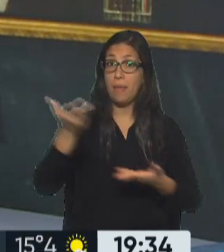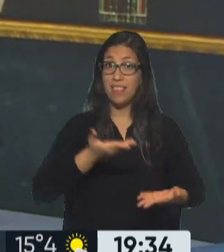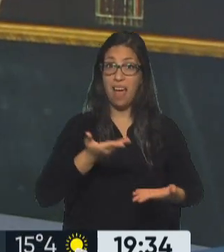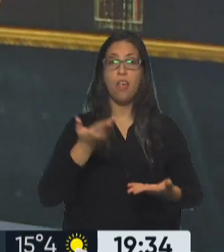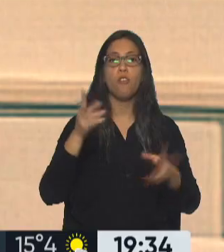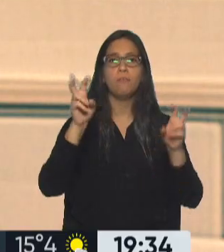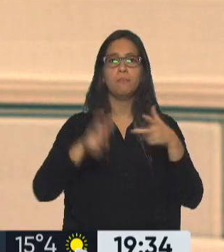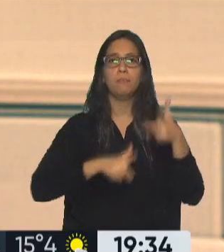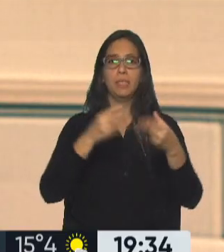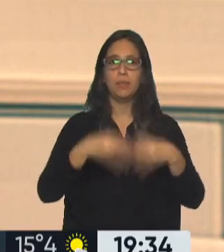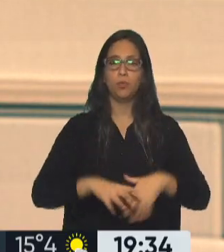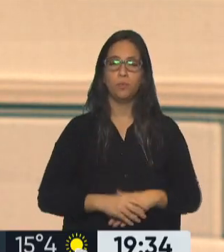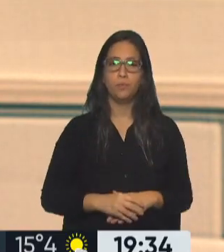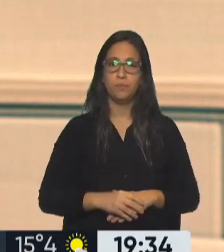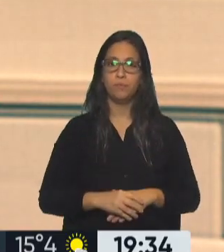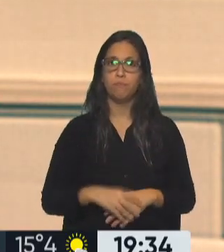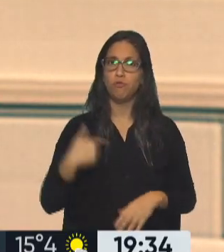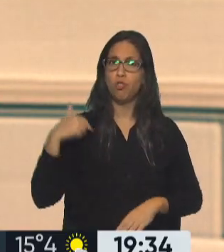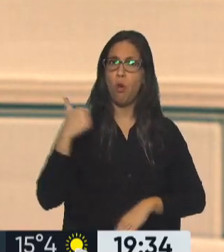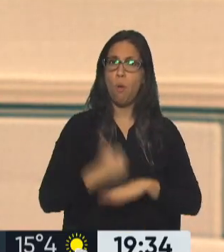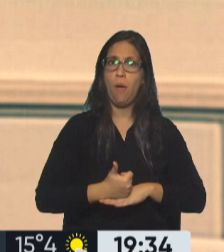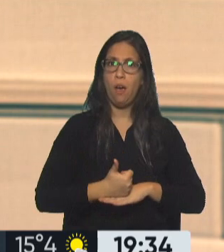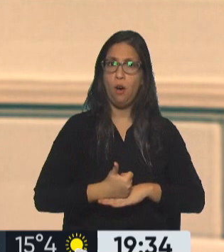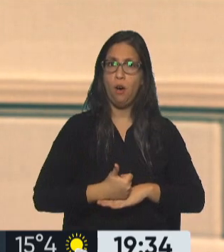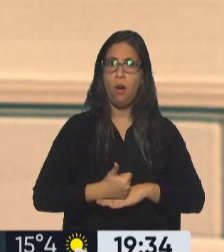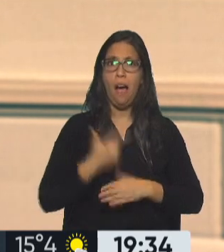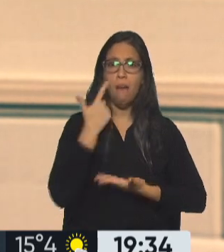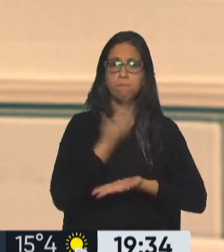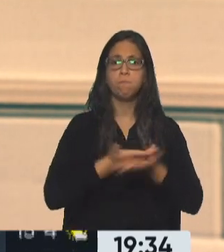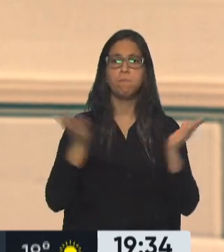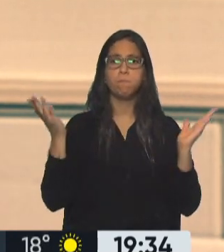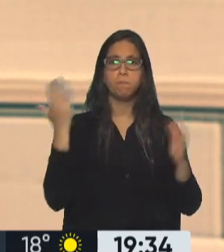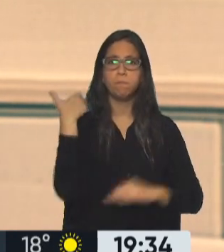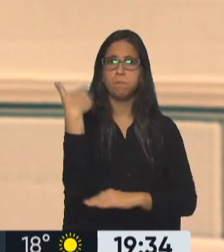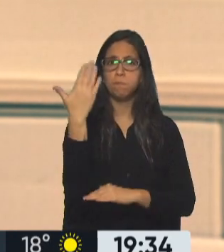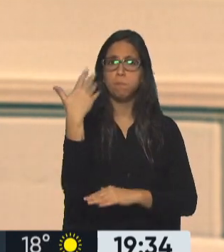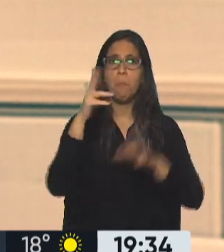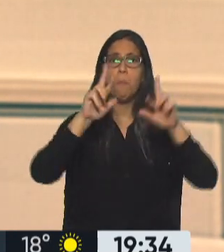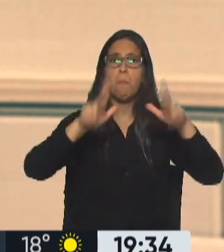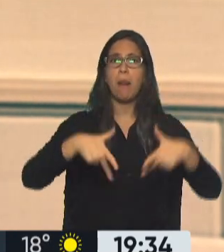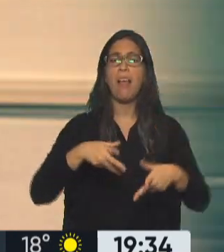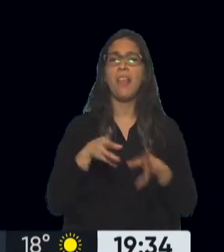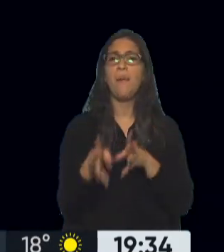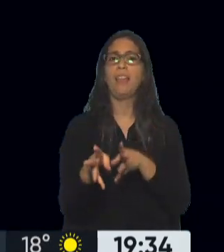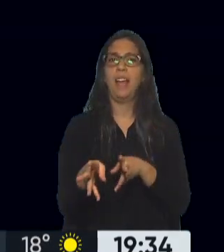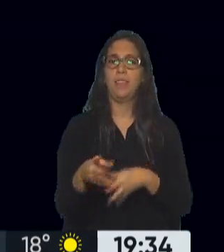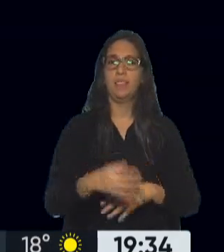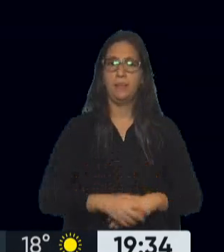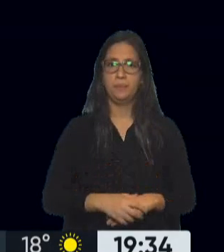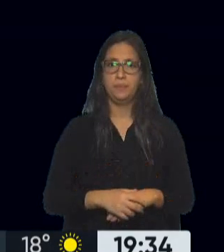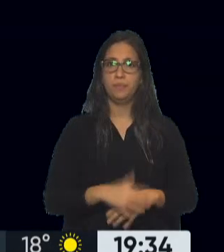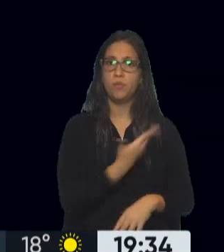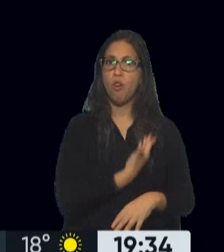Dale. Vengo ahora a exponerles el plan de batalla. El